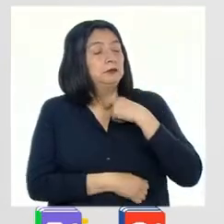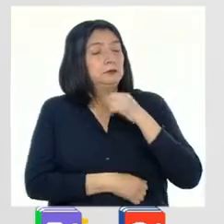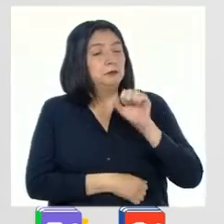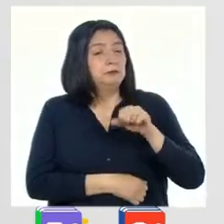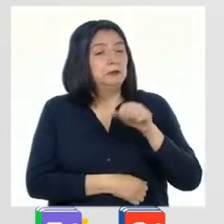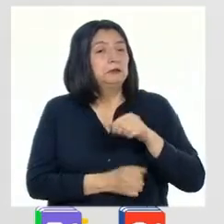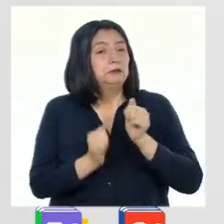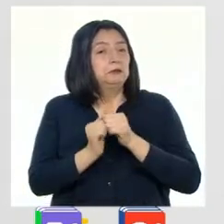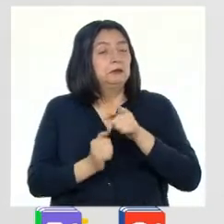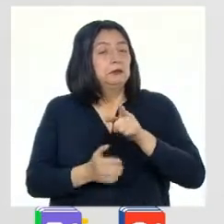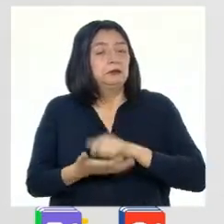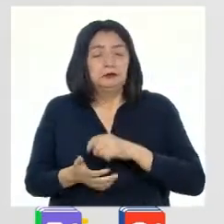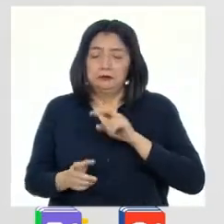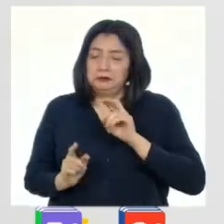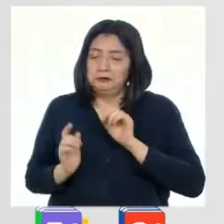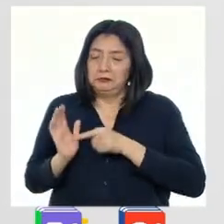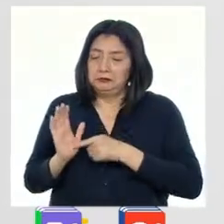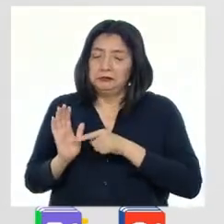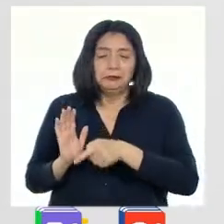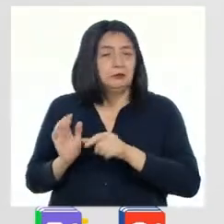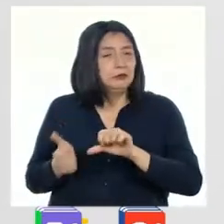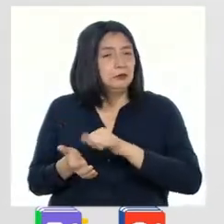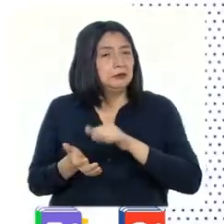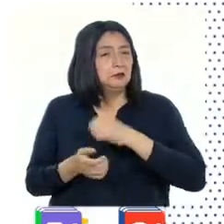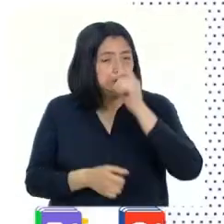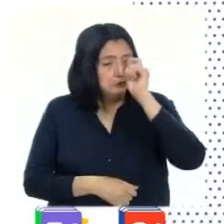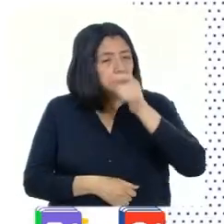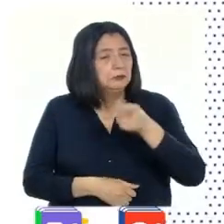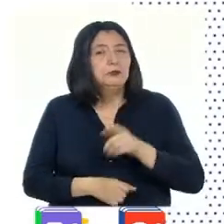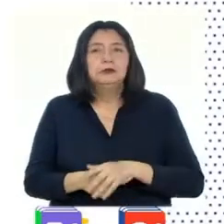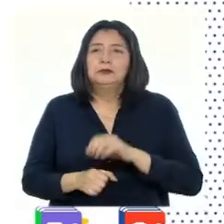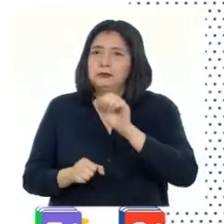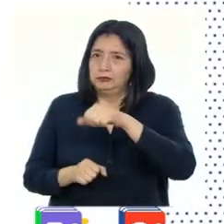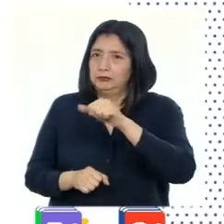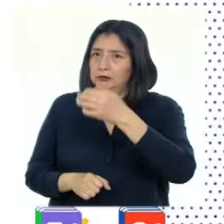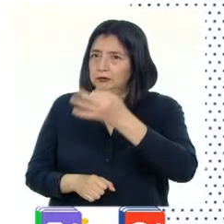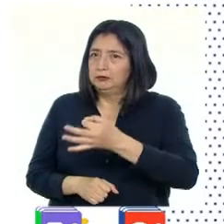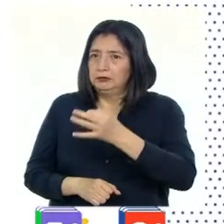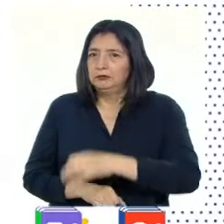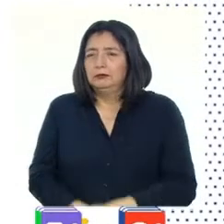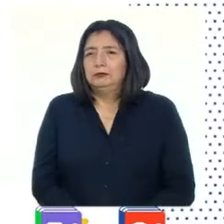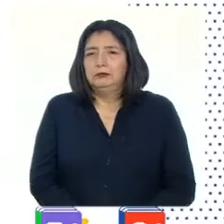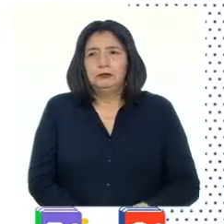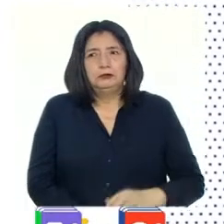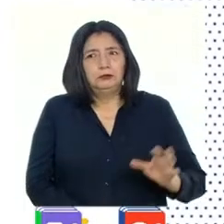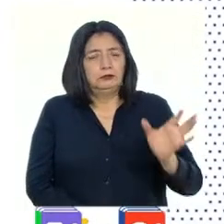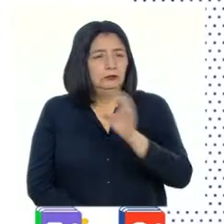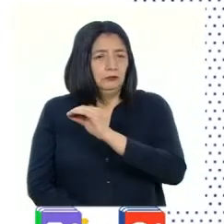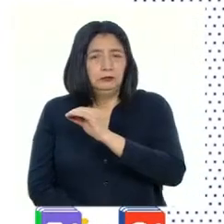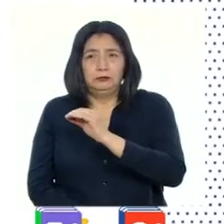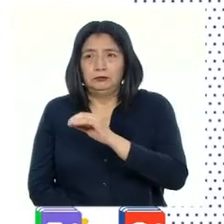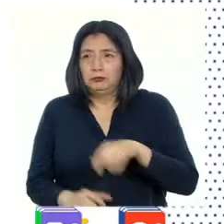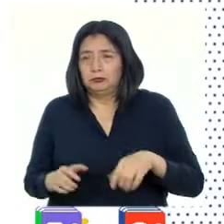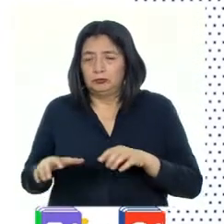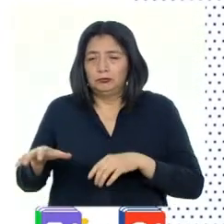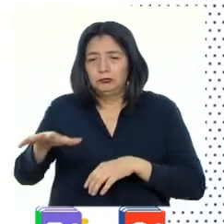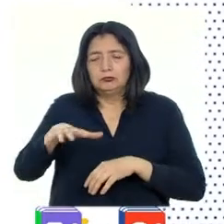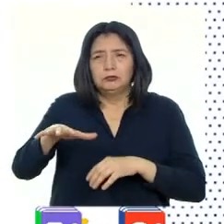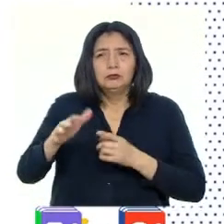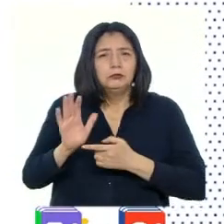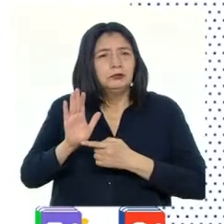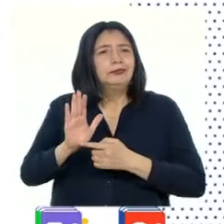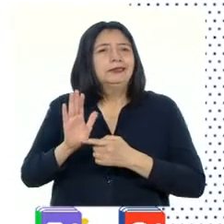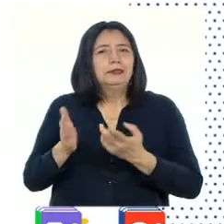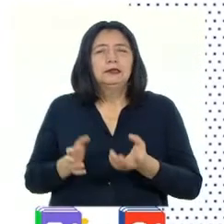que acompaña muy bien la escena y refuerza mucho el homenaje. Efectivamente, Patricia. Toda la escena refleja la